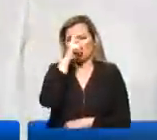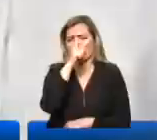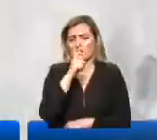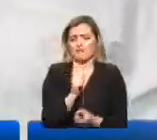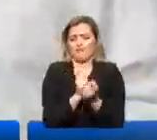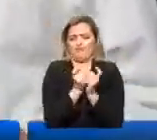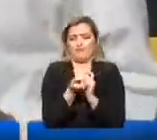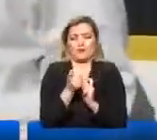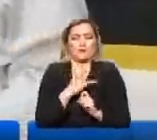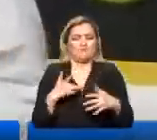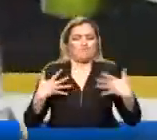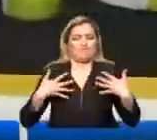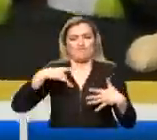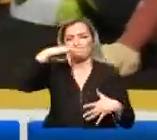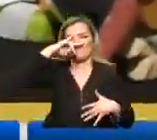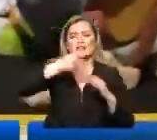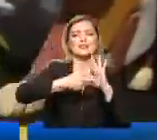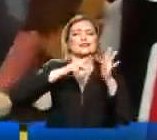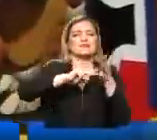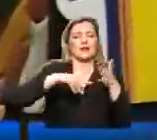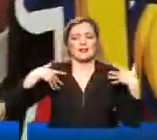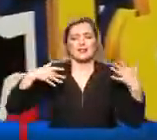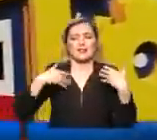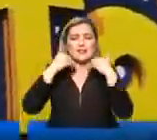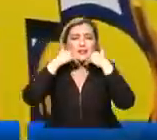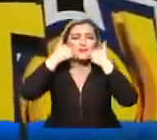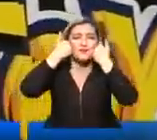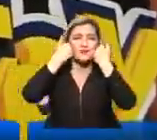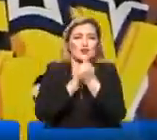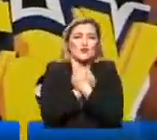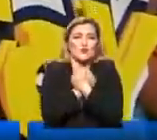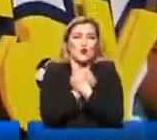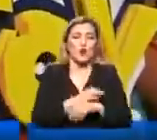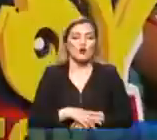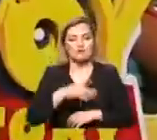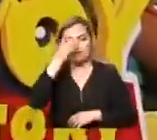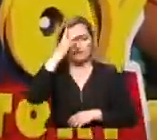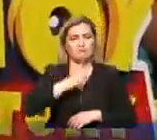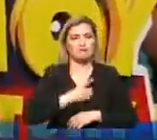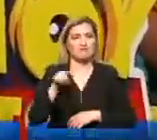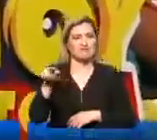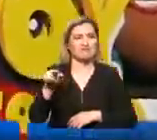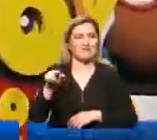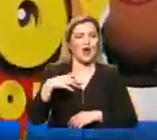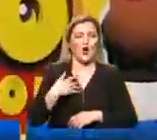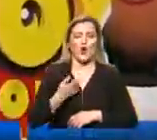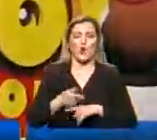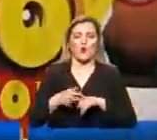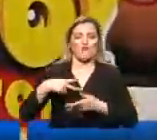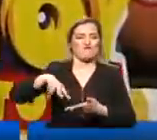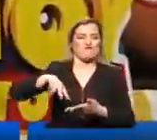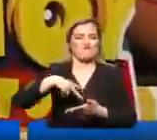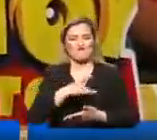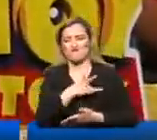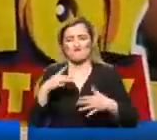son símbolo de alegría, de amor, de cariño, y decidimos hacer esta caravana de la alegría, que vamos a ir a varios sitios,